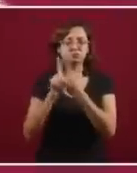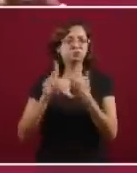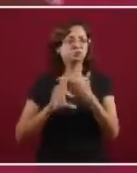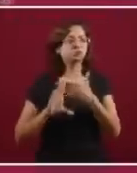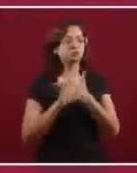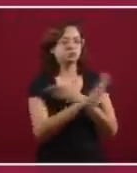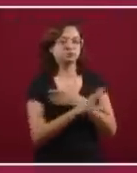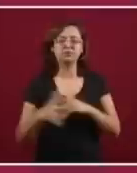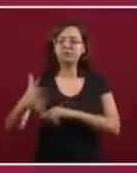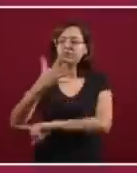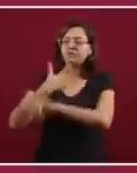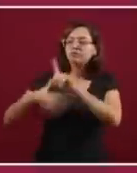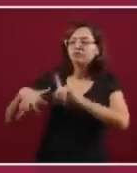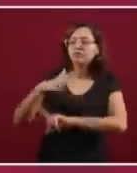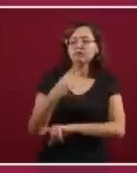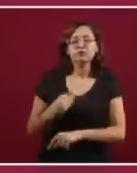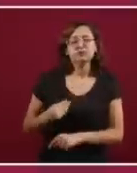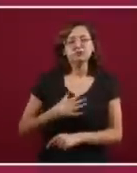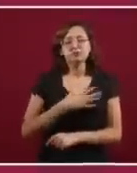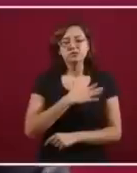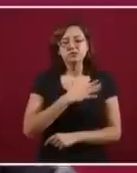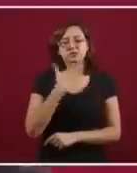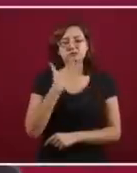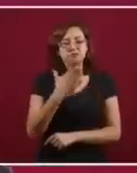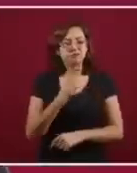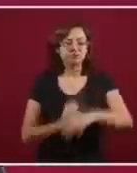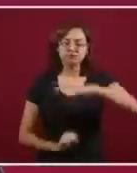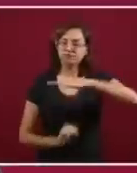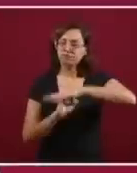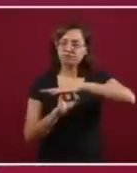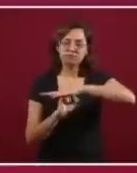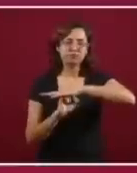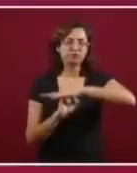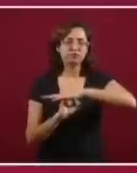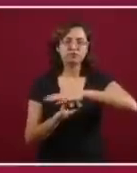bienestar estas son las bases